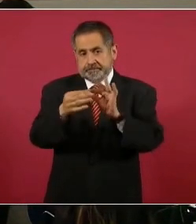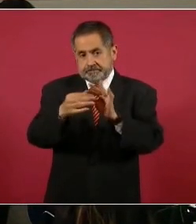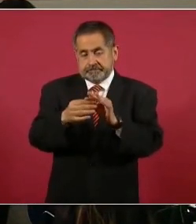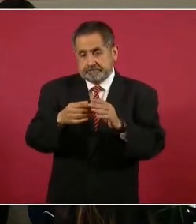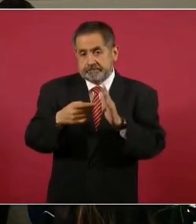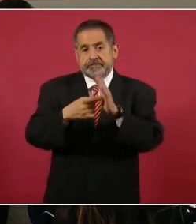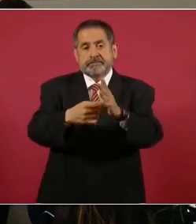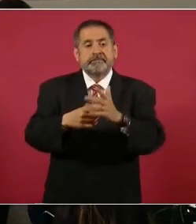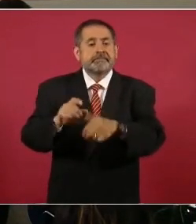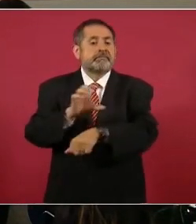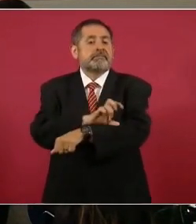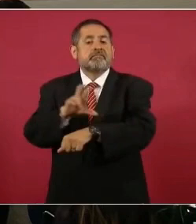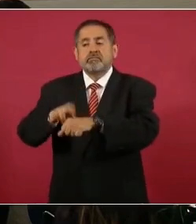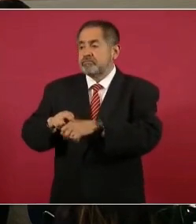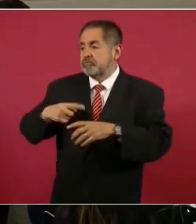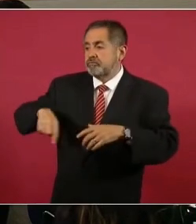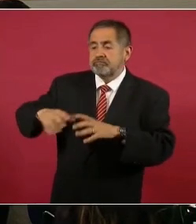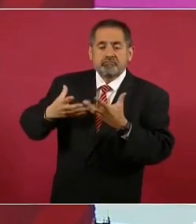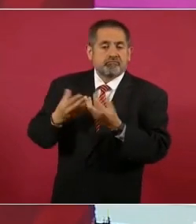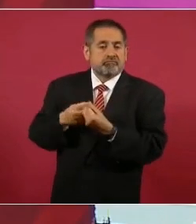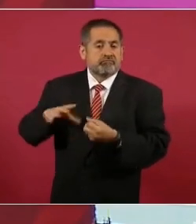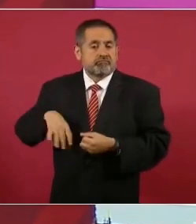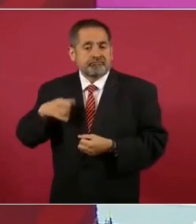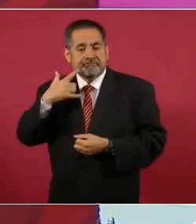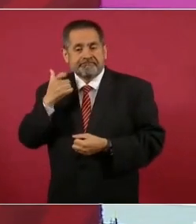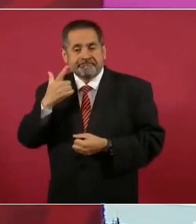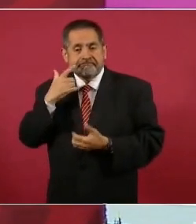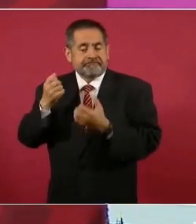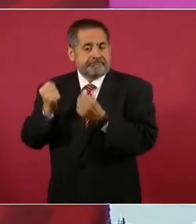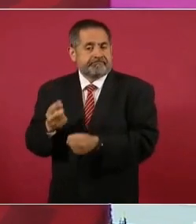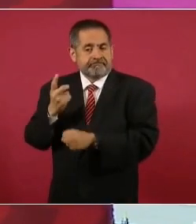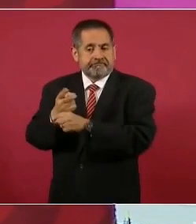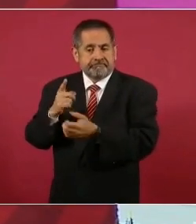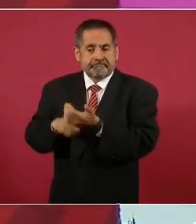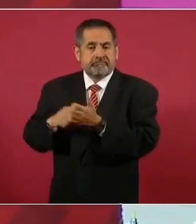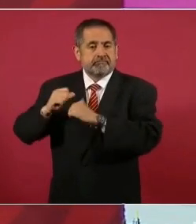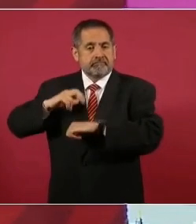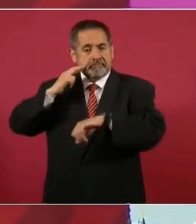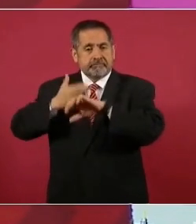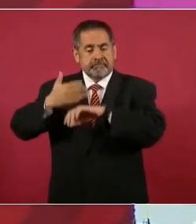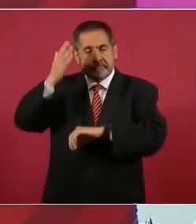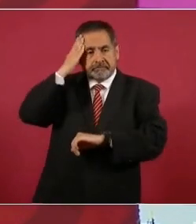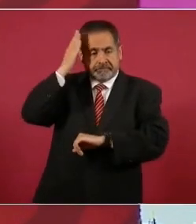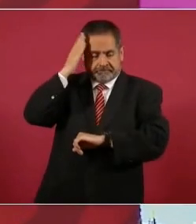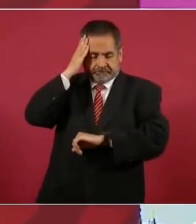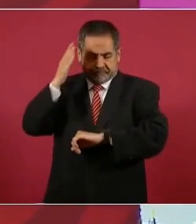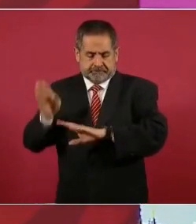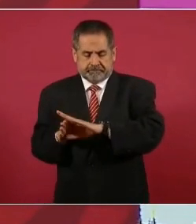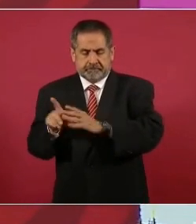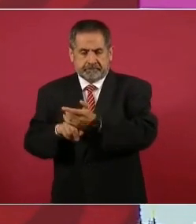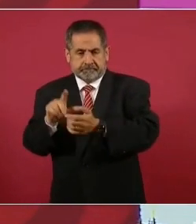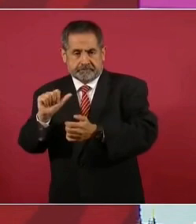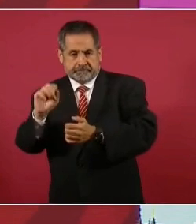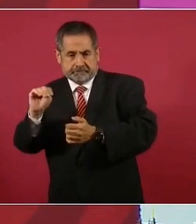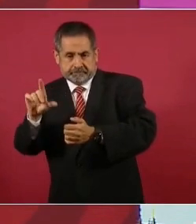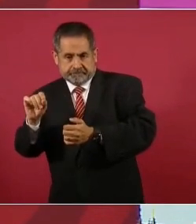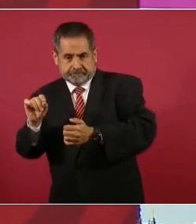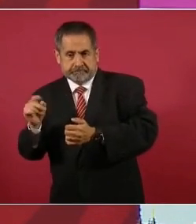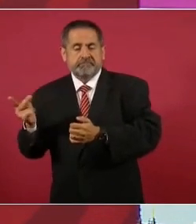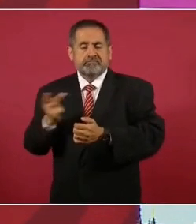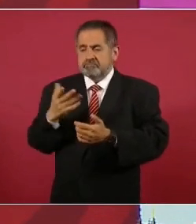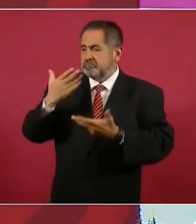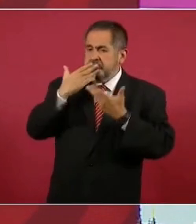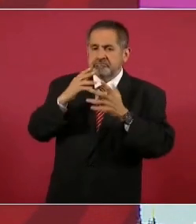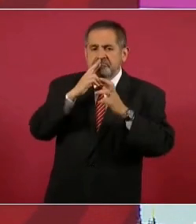subrayar que la coordinación de esfuerzos del gabinete de seguridad encabezado por el presidente Andrés Manuel López Obrador da